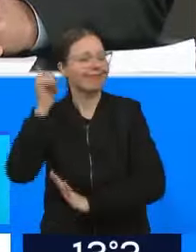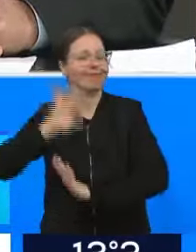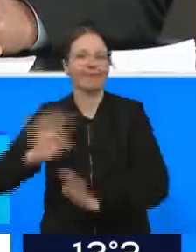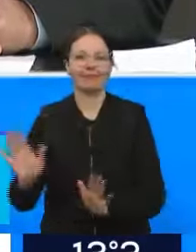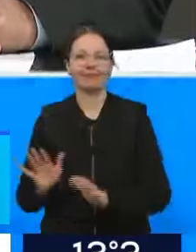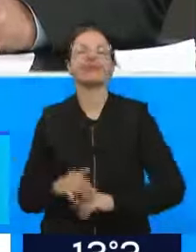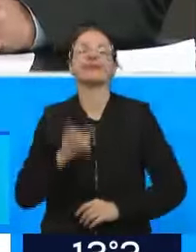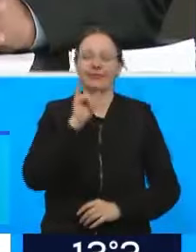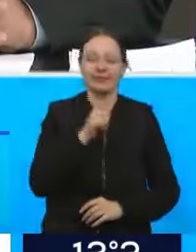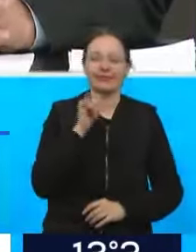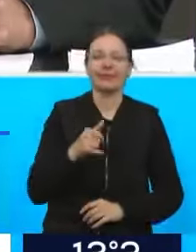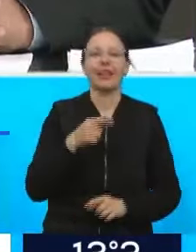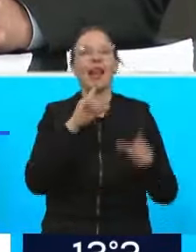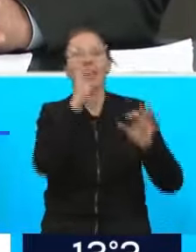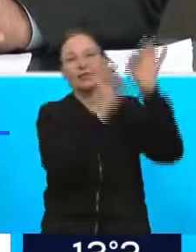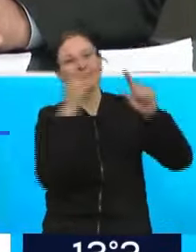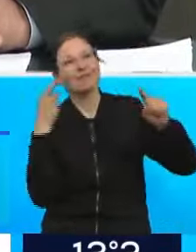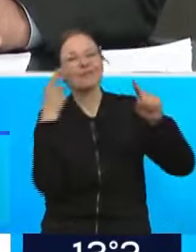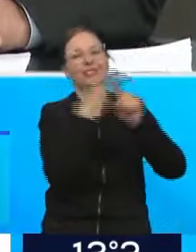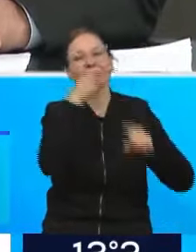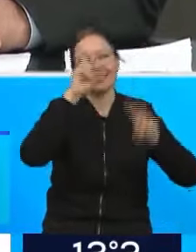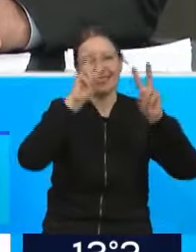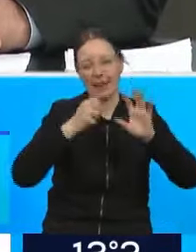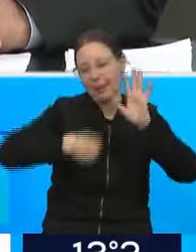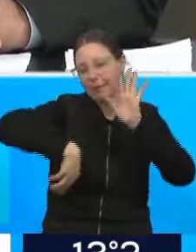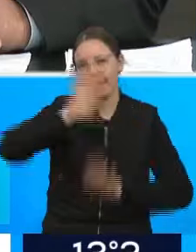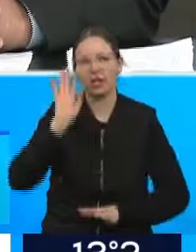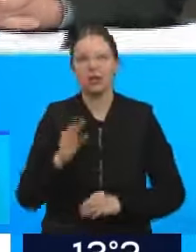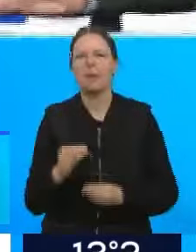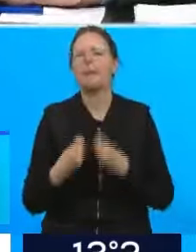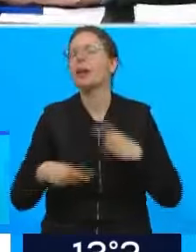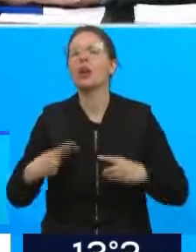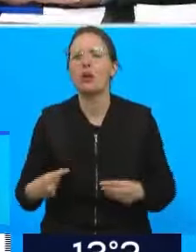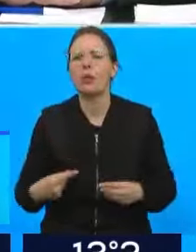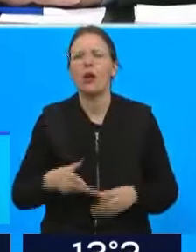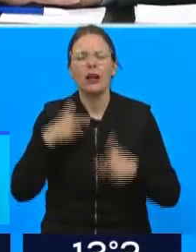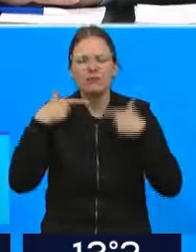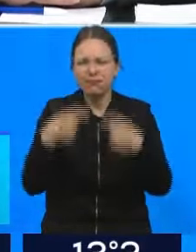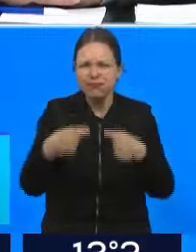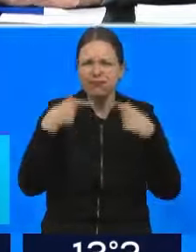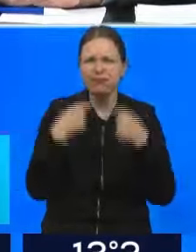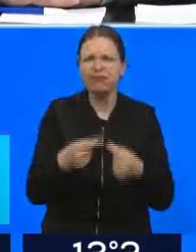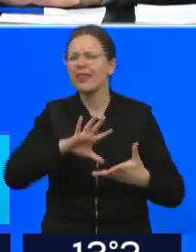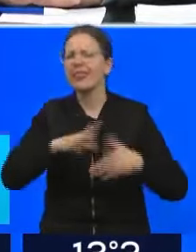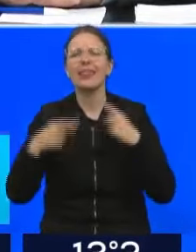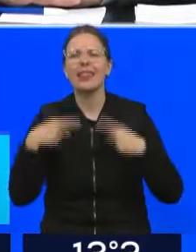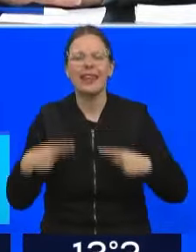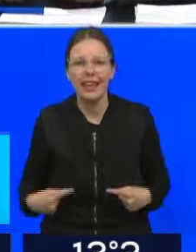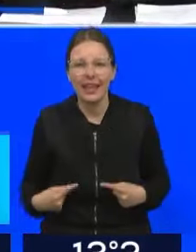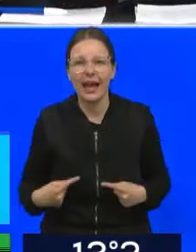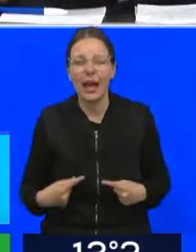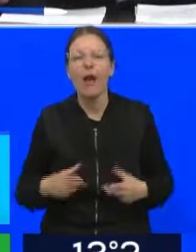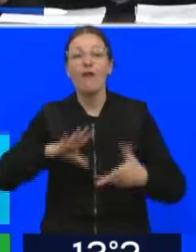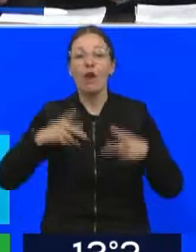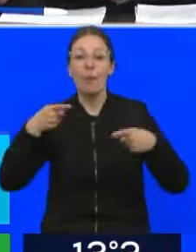principal, la lucha antigranizo, pero en realidad es una protesta contra toda la política económica del gobierno de Alfredo Cornejo,